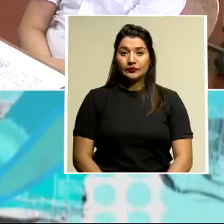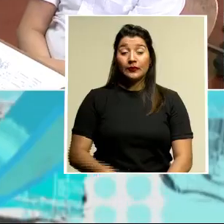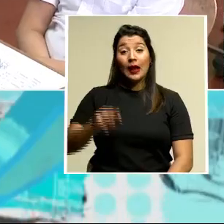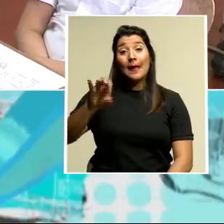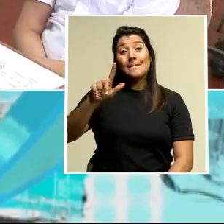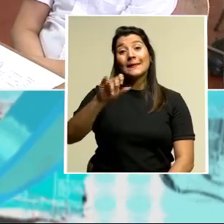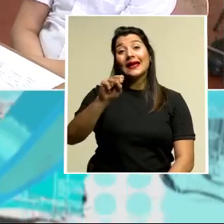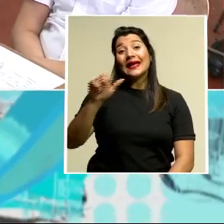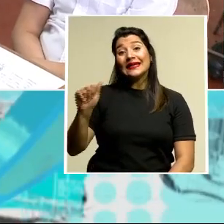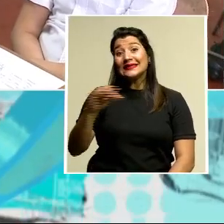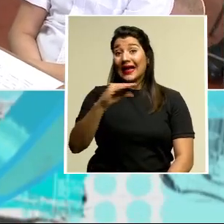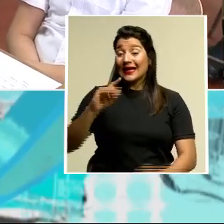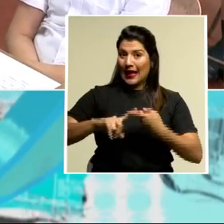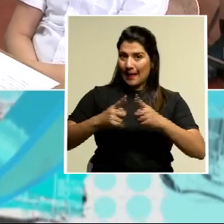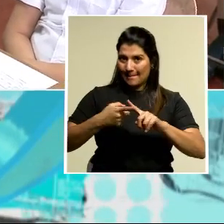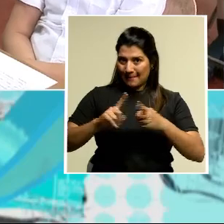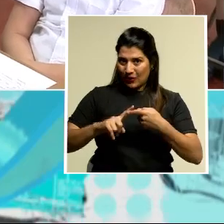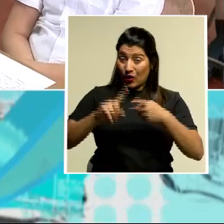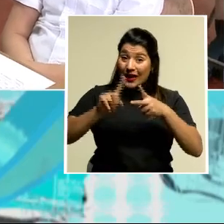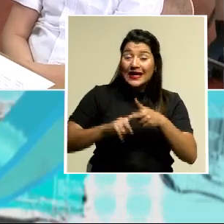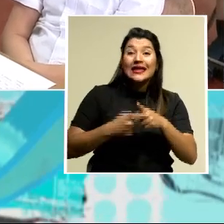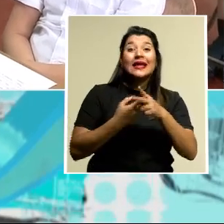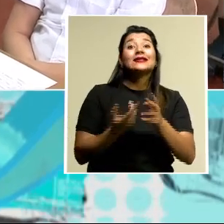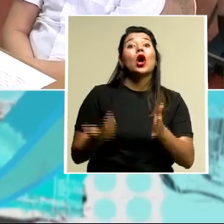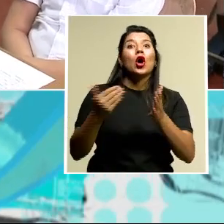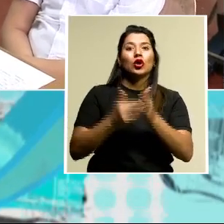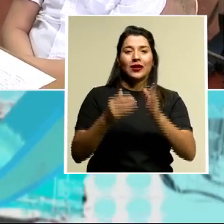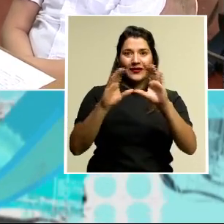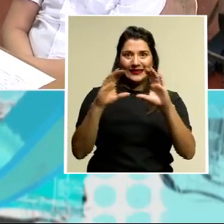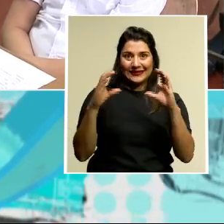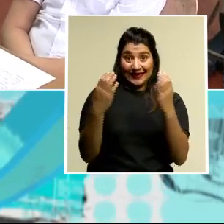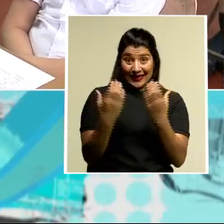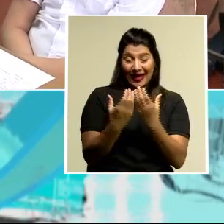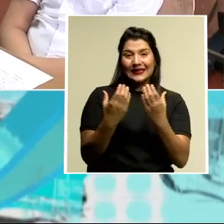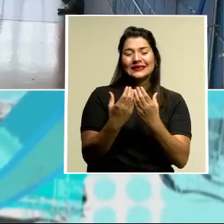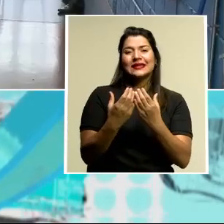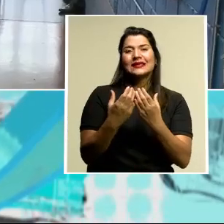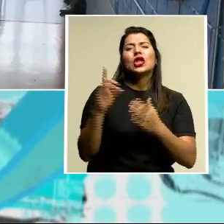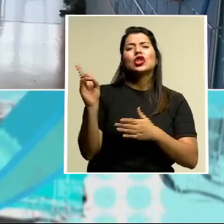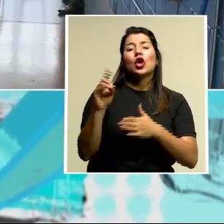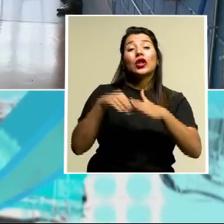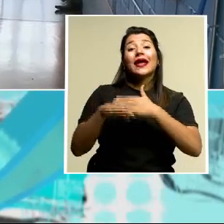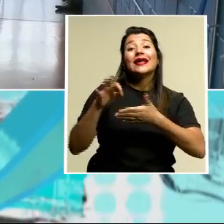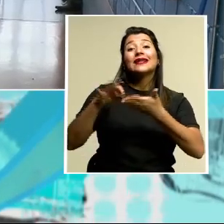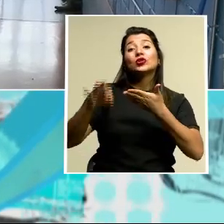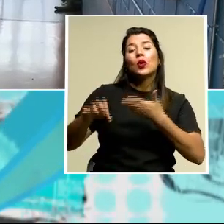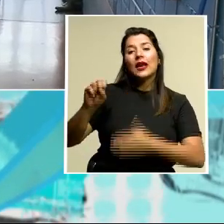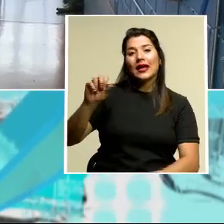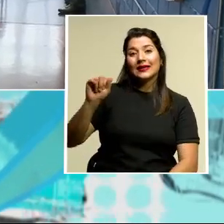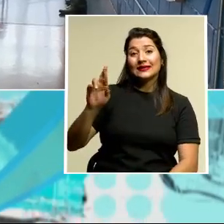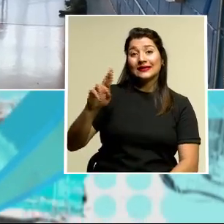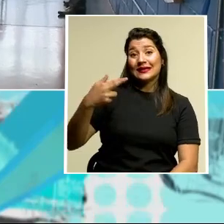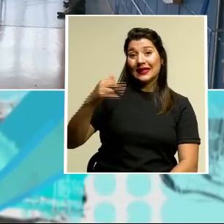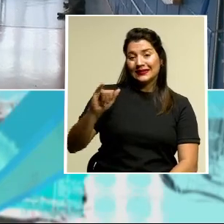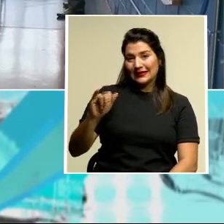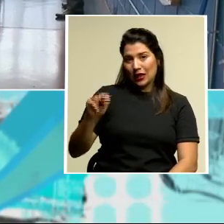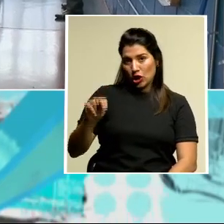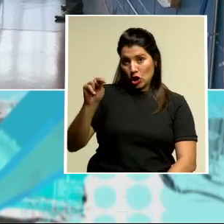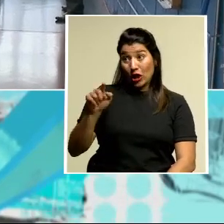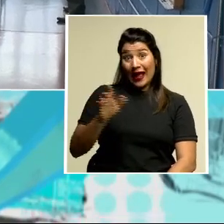Melissa y amigos televidentes, la inauguración del retorno del curso lectivo se realizará en la escuela Sarchí Norte, donde estará